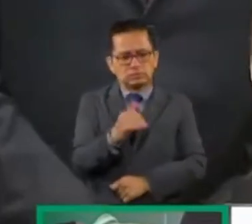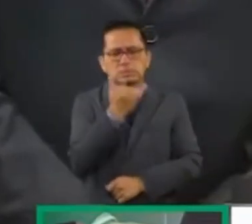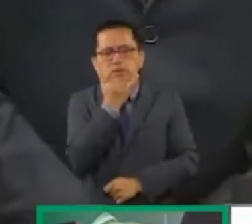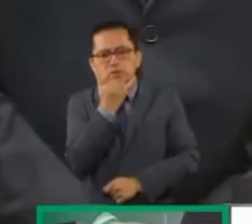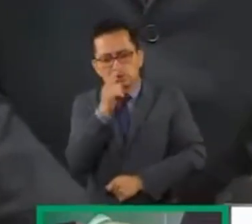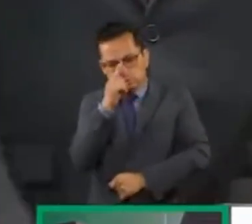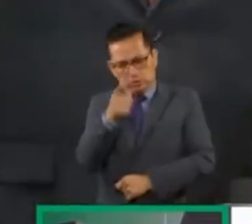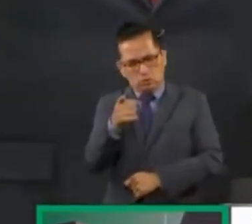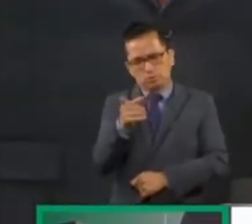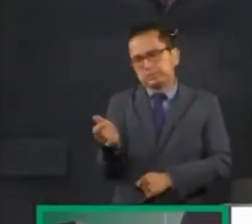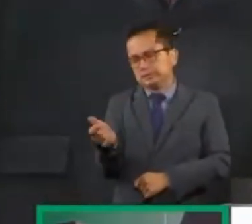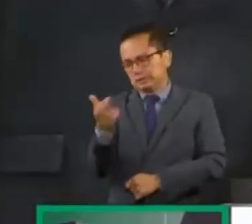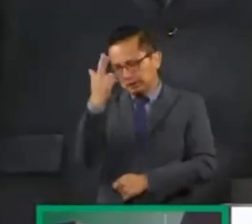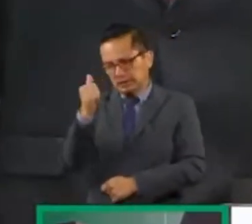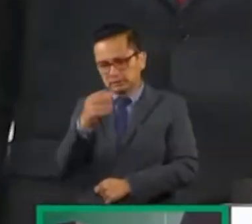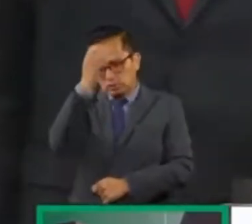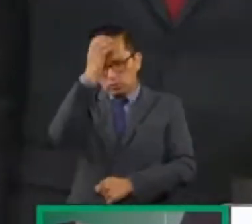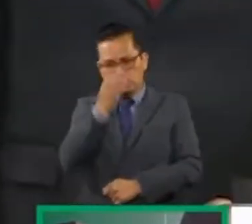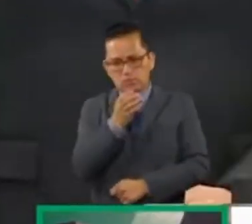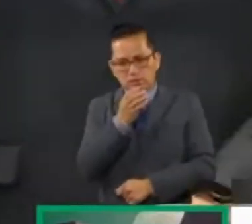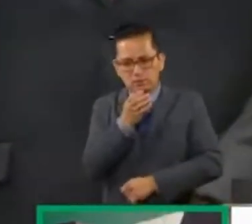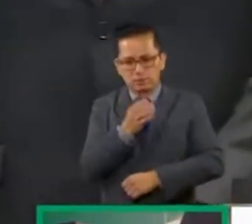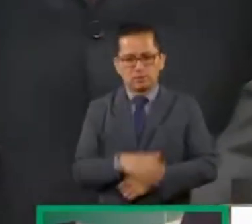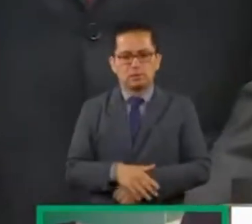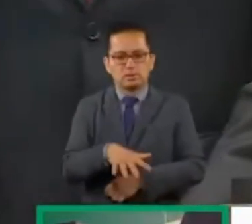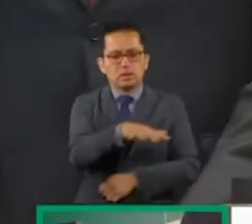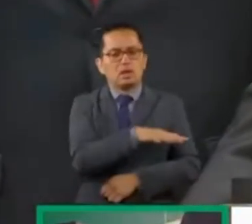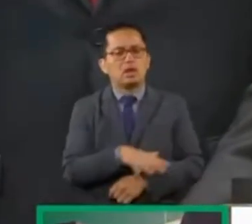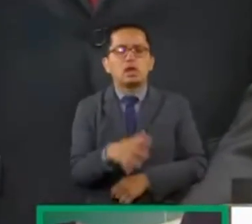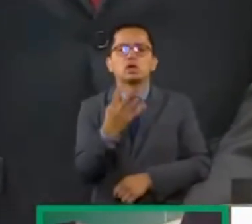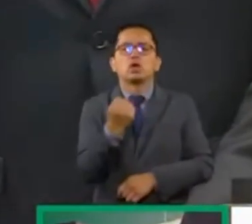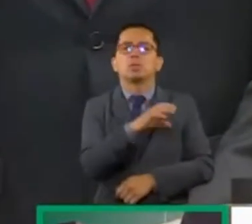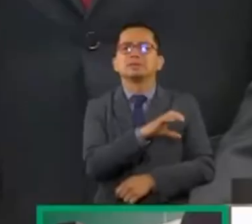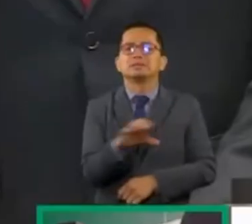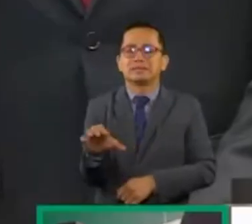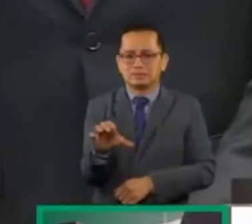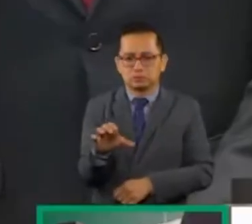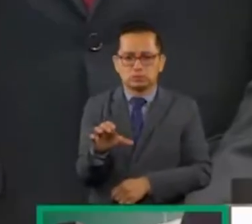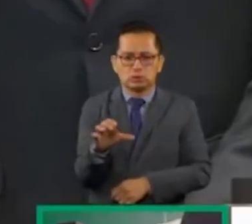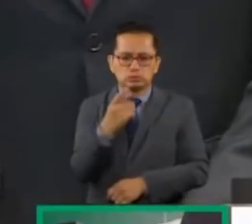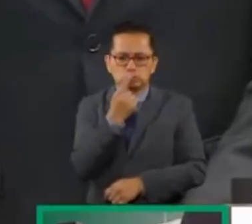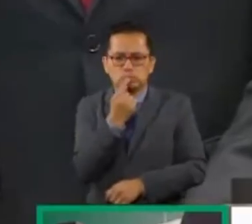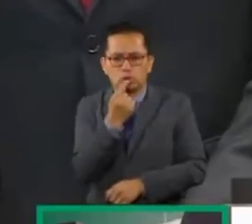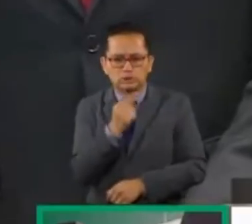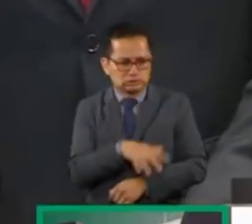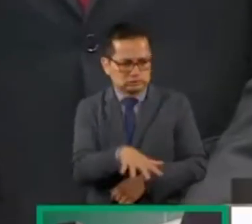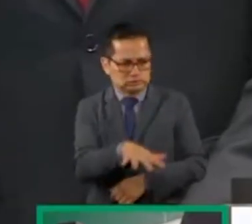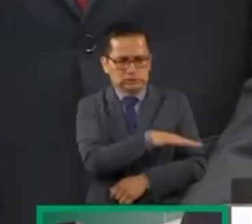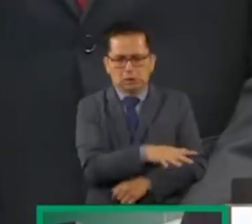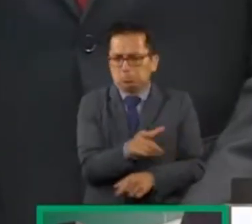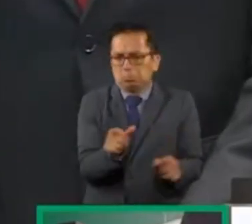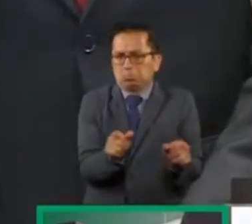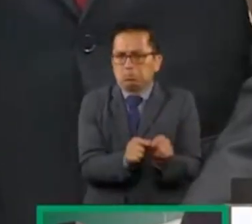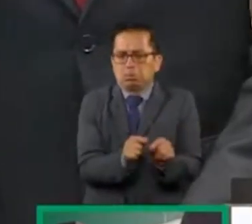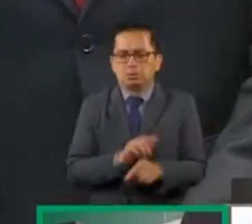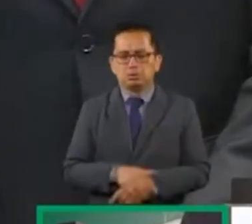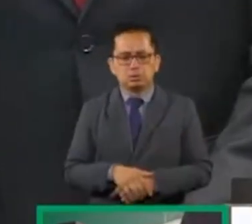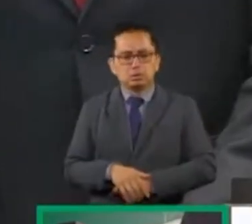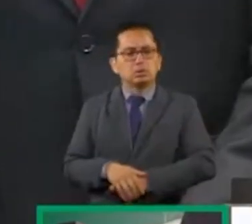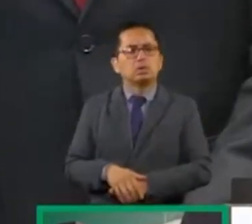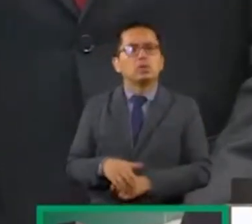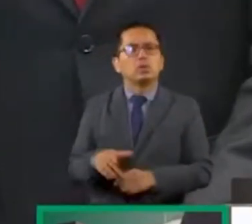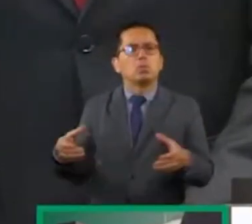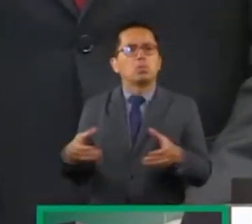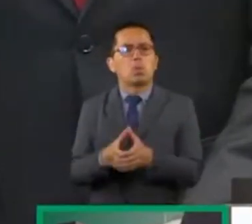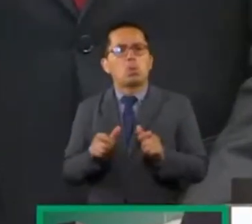Coahuila, tiene usted razón, Coahuila que tiene apenas 900 integrantes de seguridad pública y que tiene